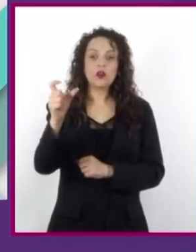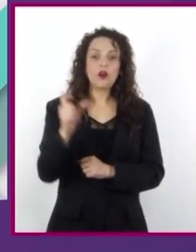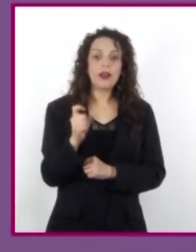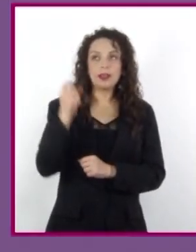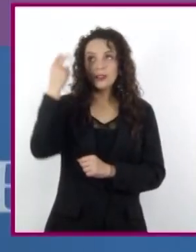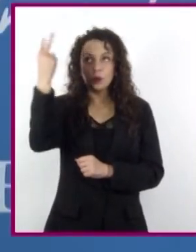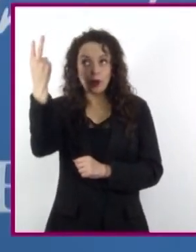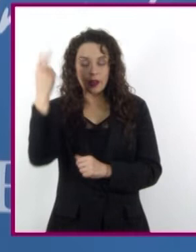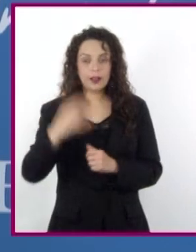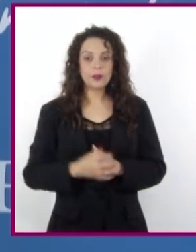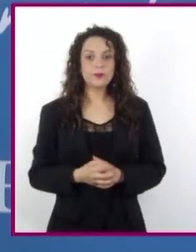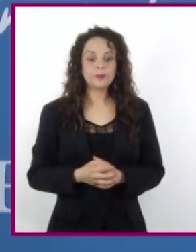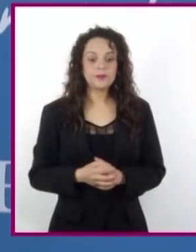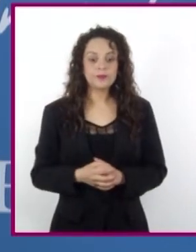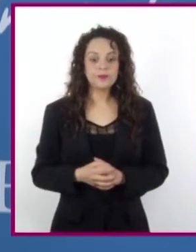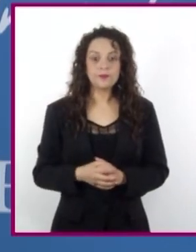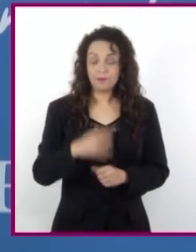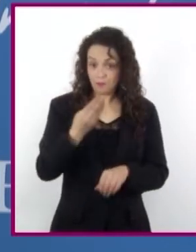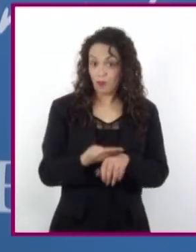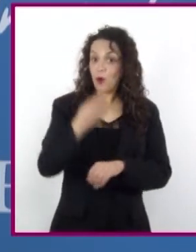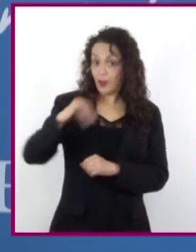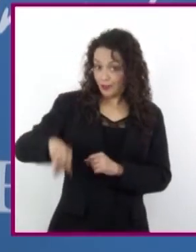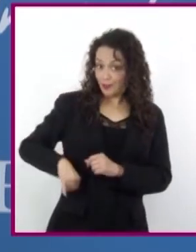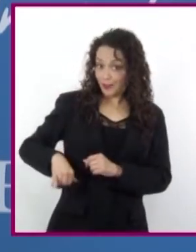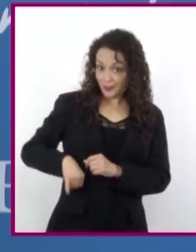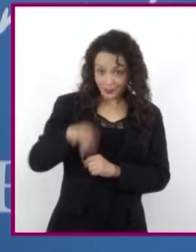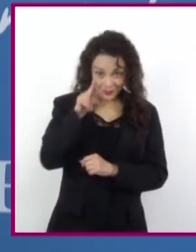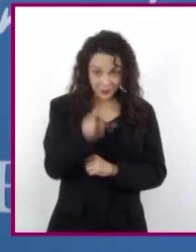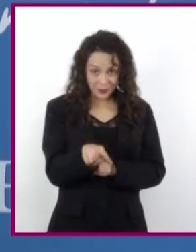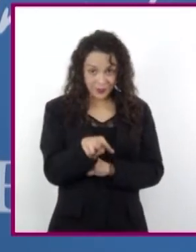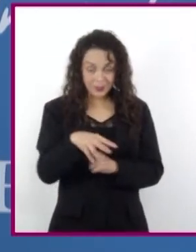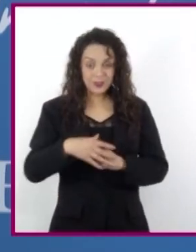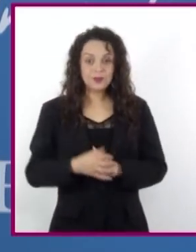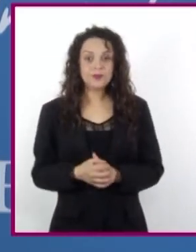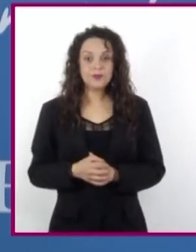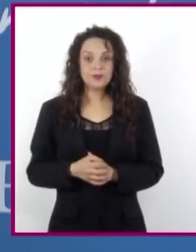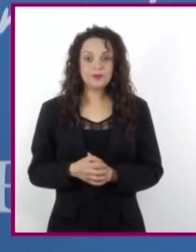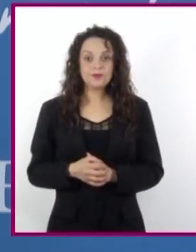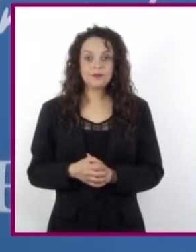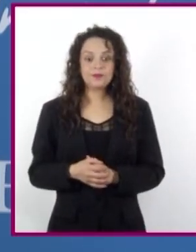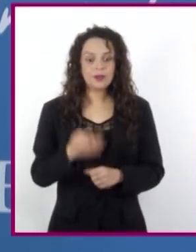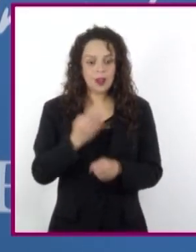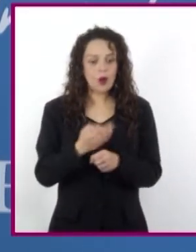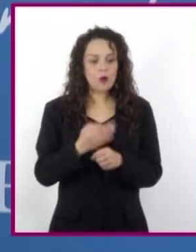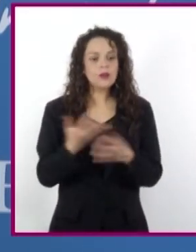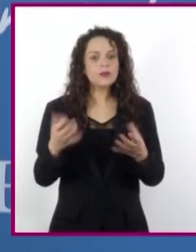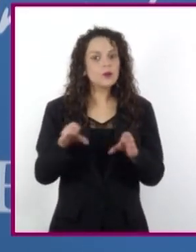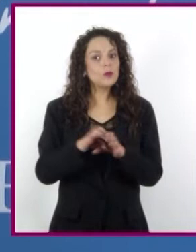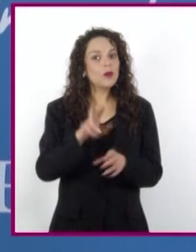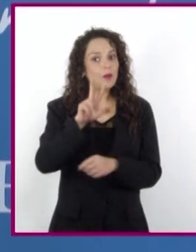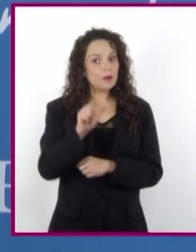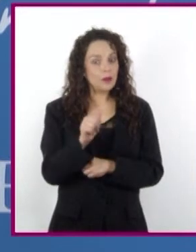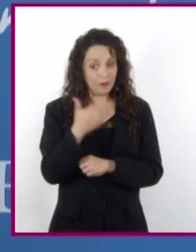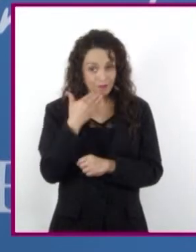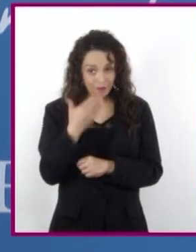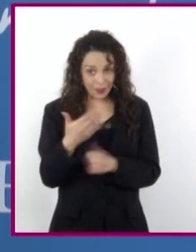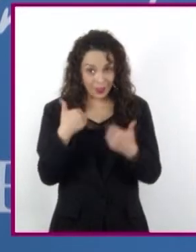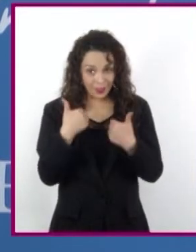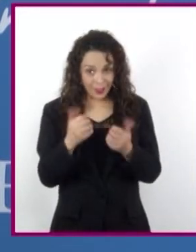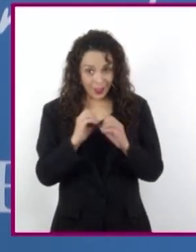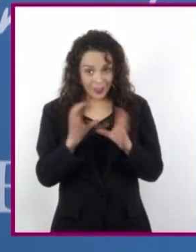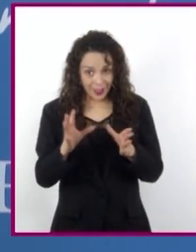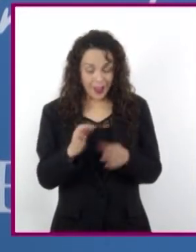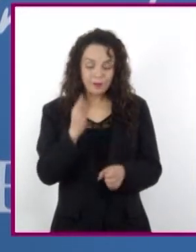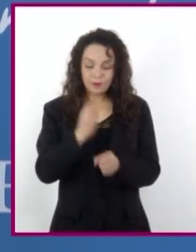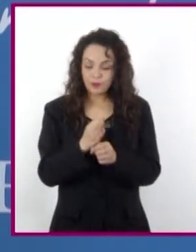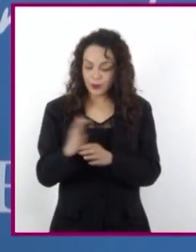cuadrado. Interesante, ¿verdad? ¿Cómo vamos hasta aquí? A continuación, les